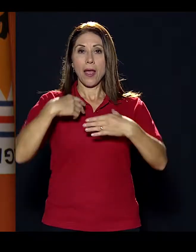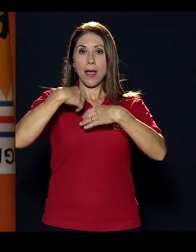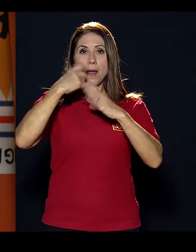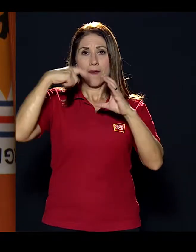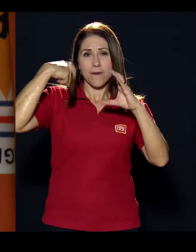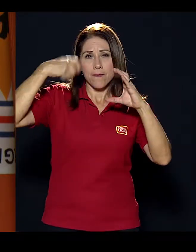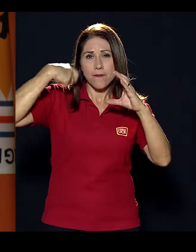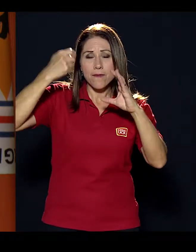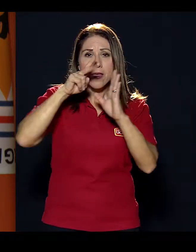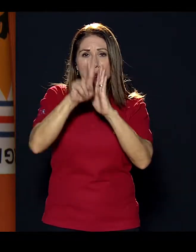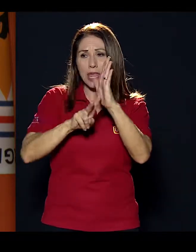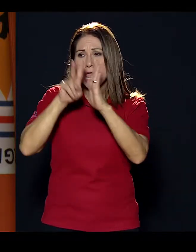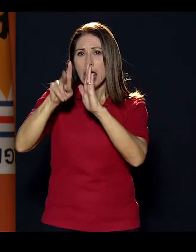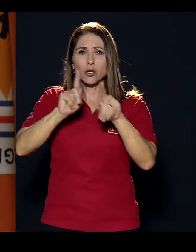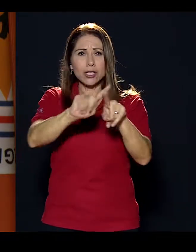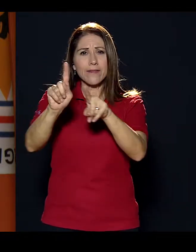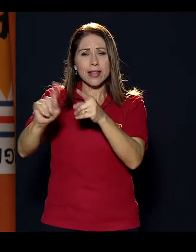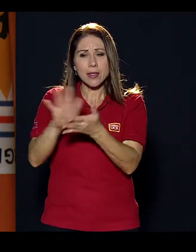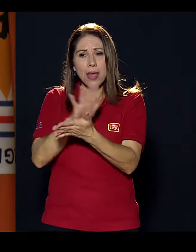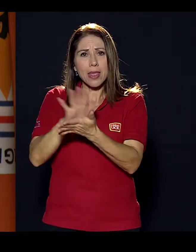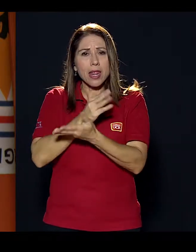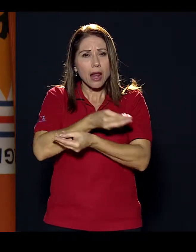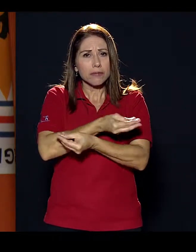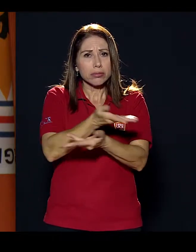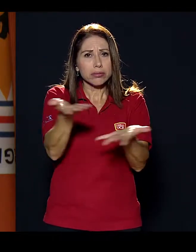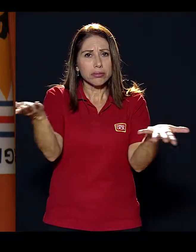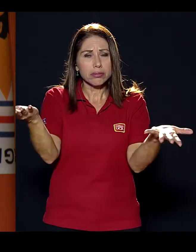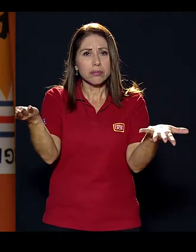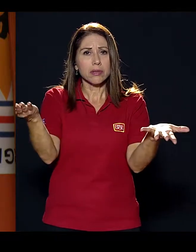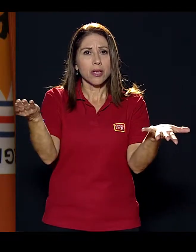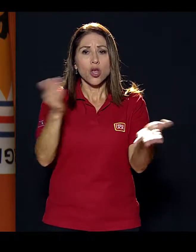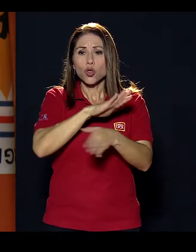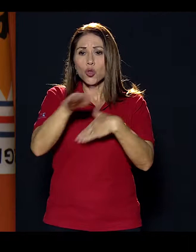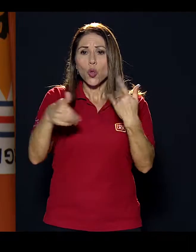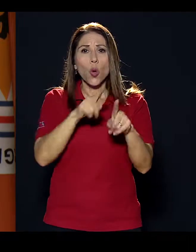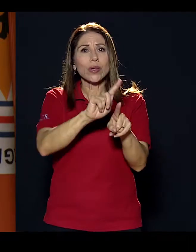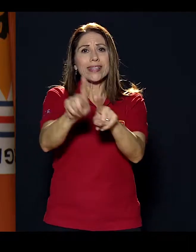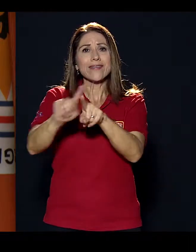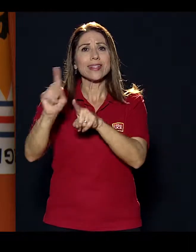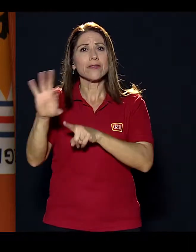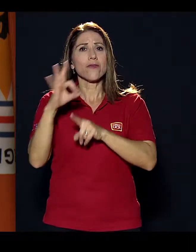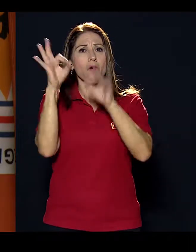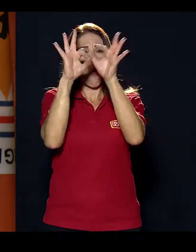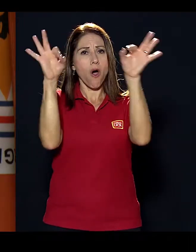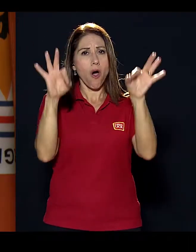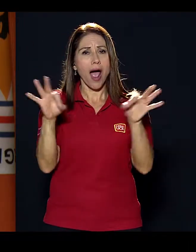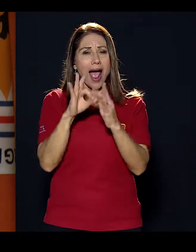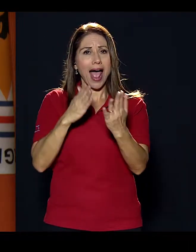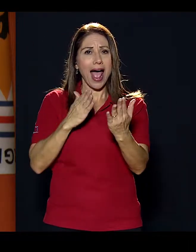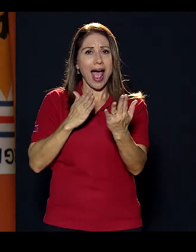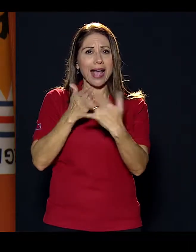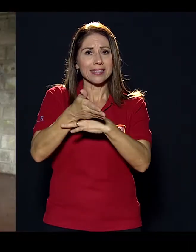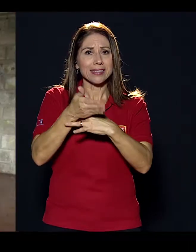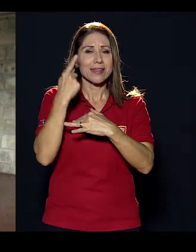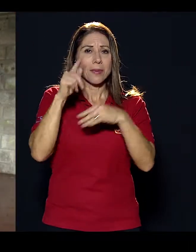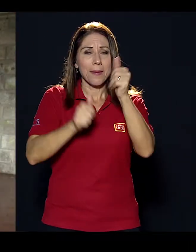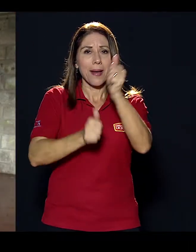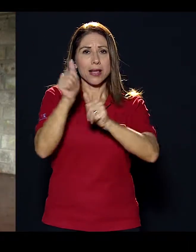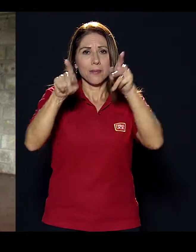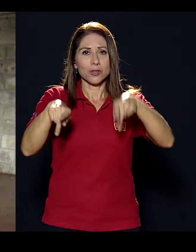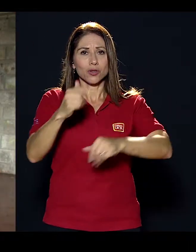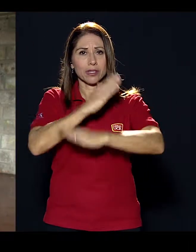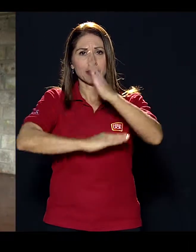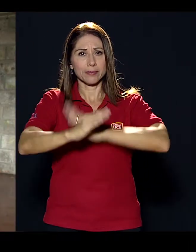videos y material para divulgación de manera que sean en formatos accesibles por lo menos para la mayoría de las personas